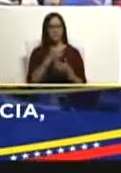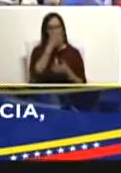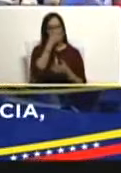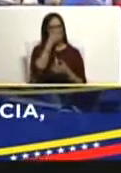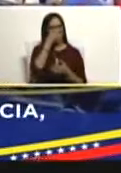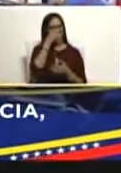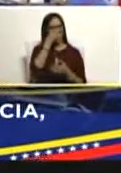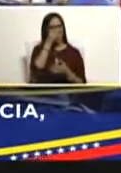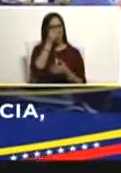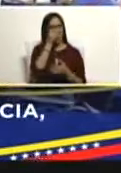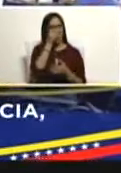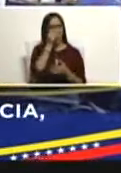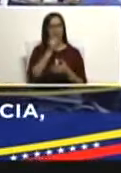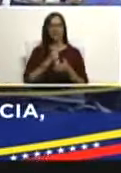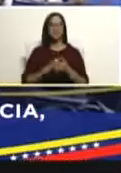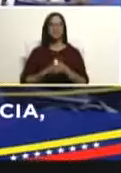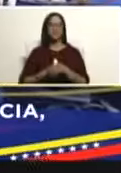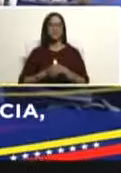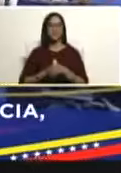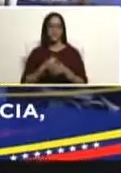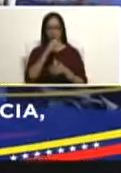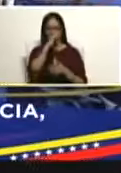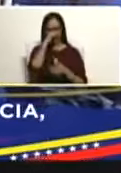Cheo. Chugo.